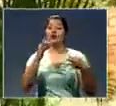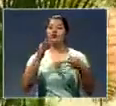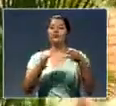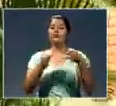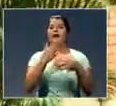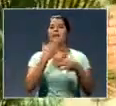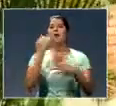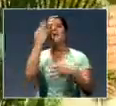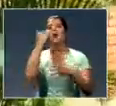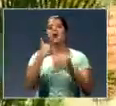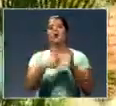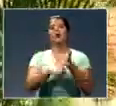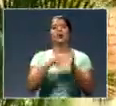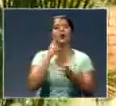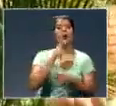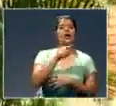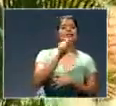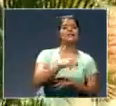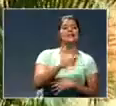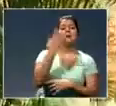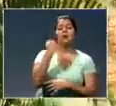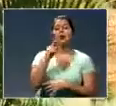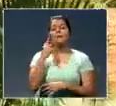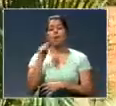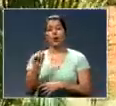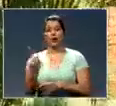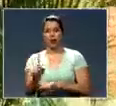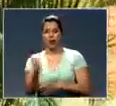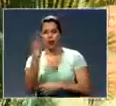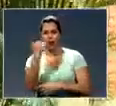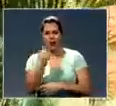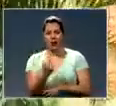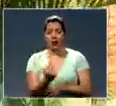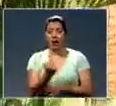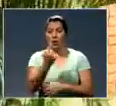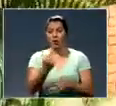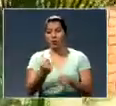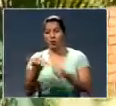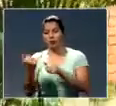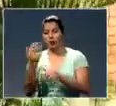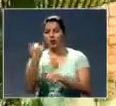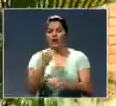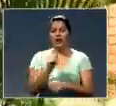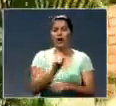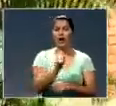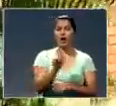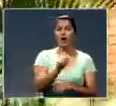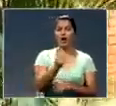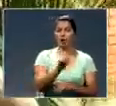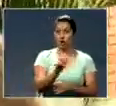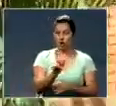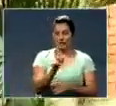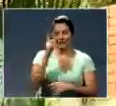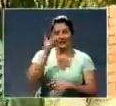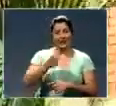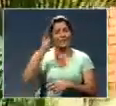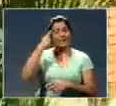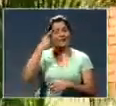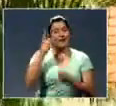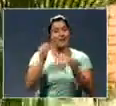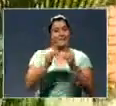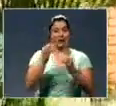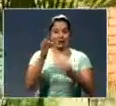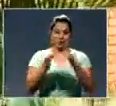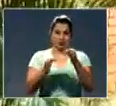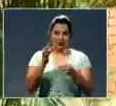qué sí o por qué no, porque dejó a alguien afuera o por qué no, ¿verdad? Creo que es una forma de mejorar la rendición de cuentas